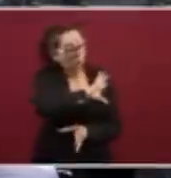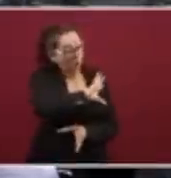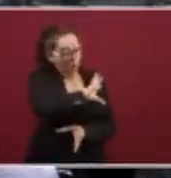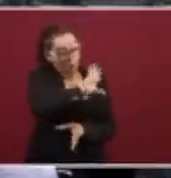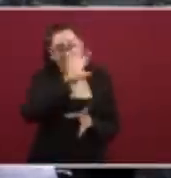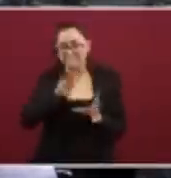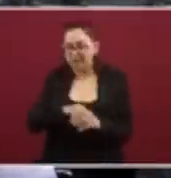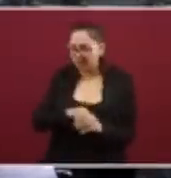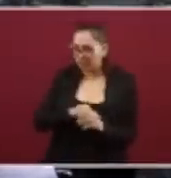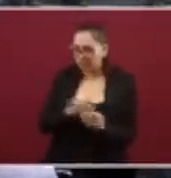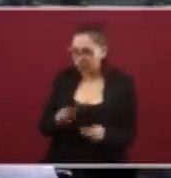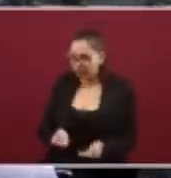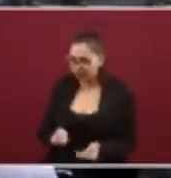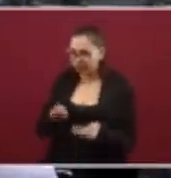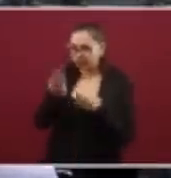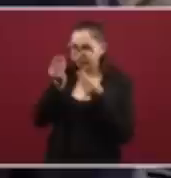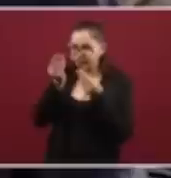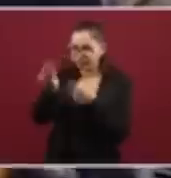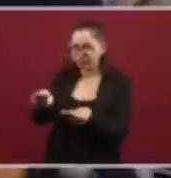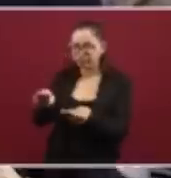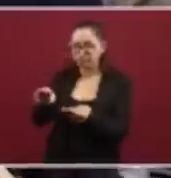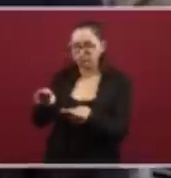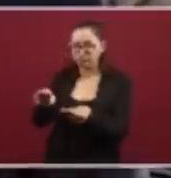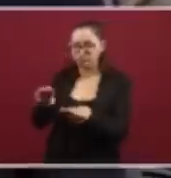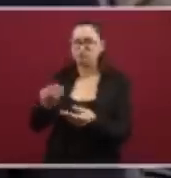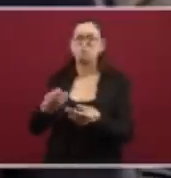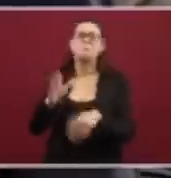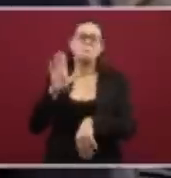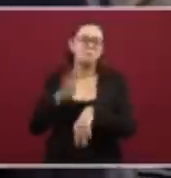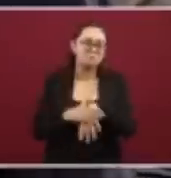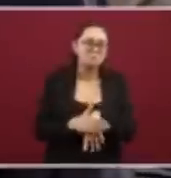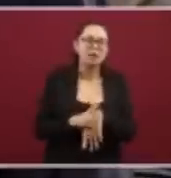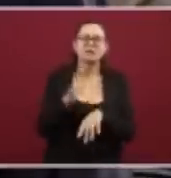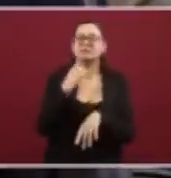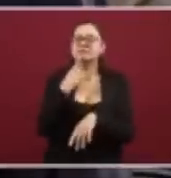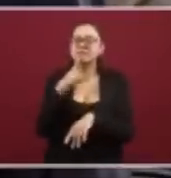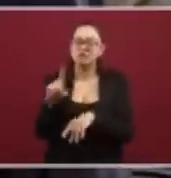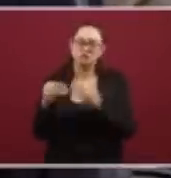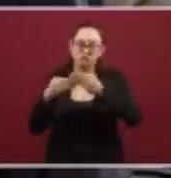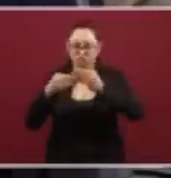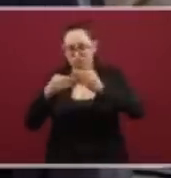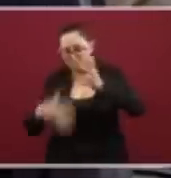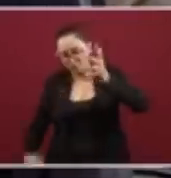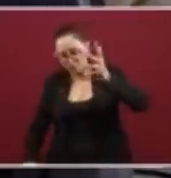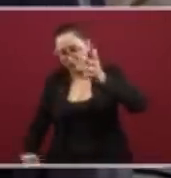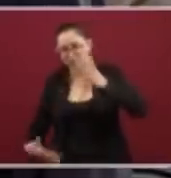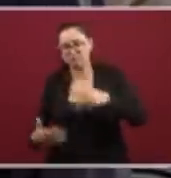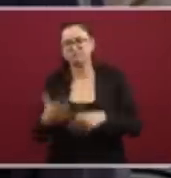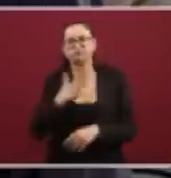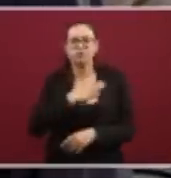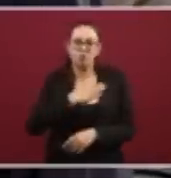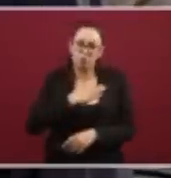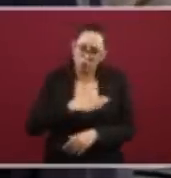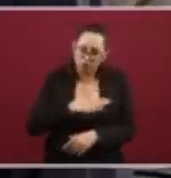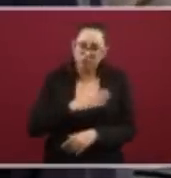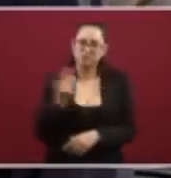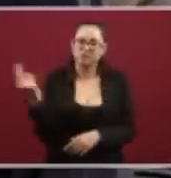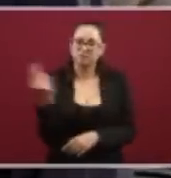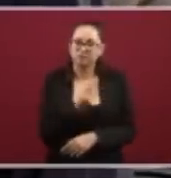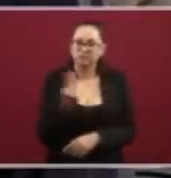falte nada de que se esté vida que haya justicia